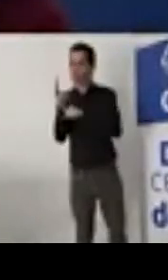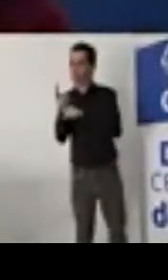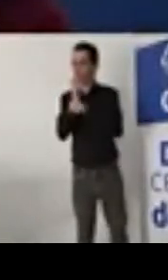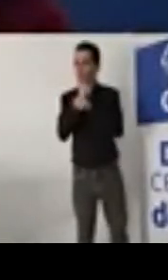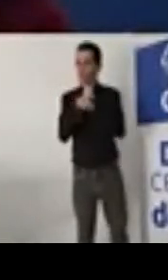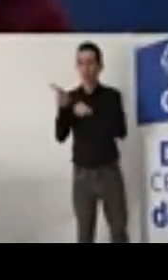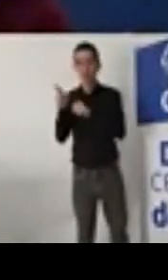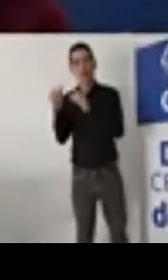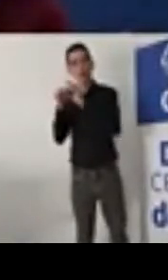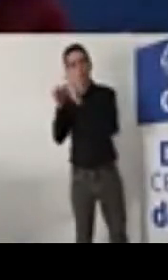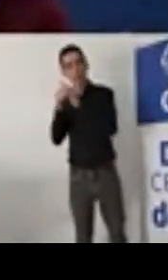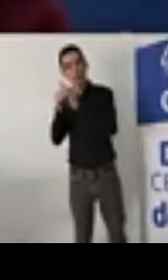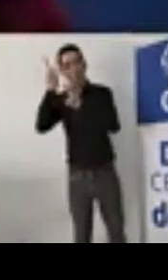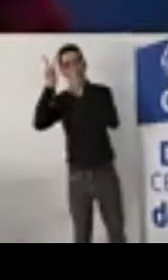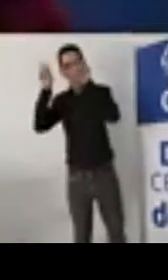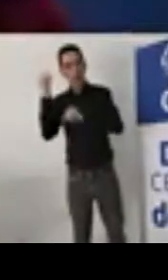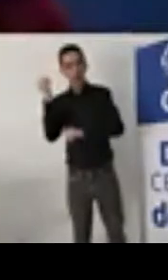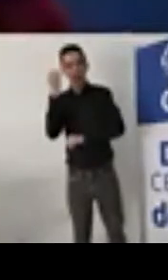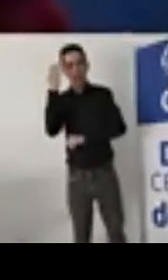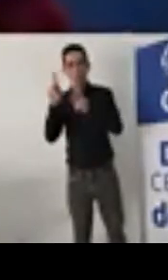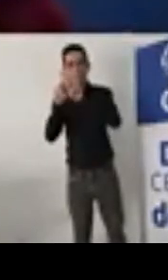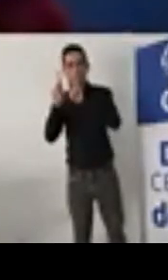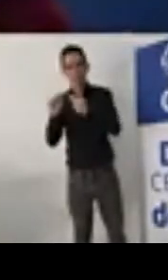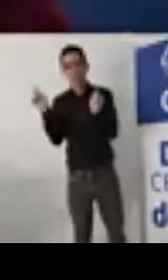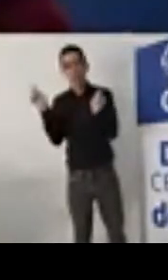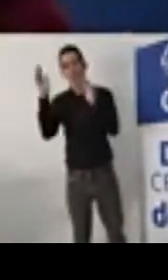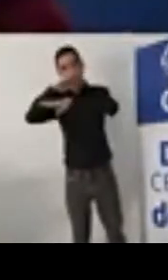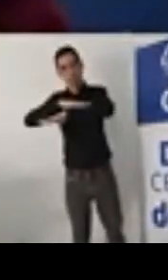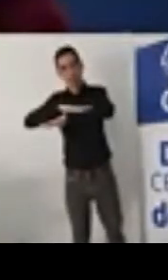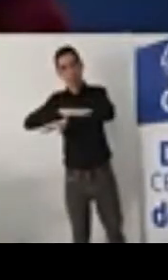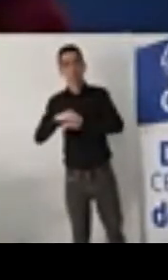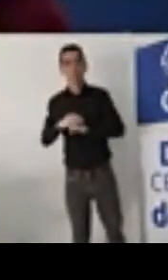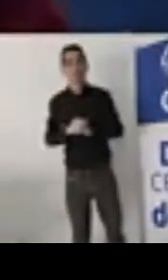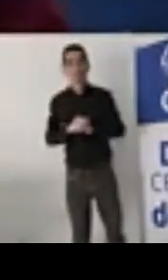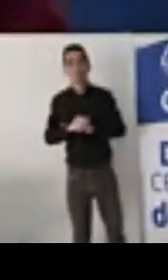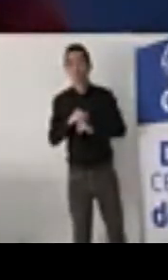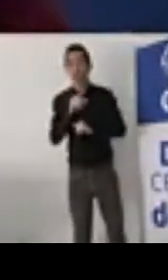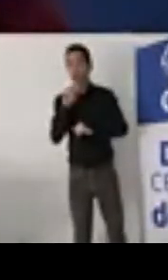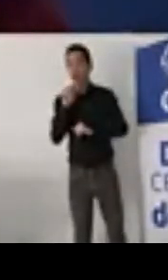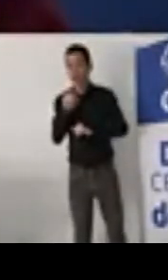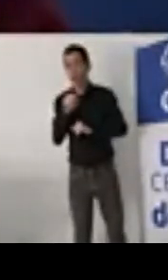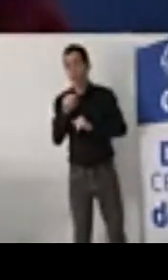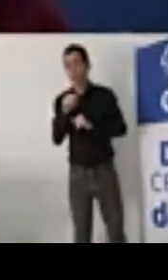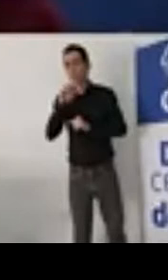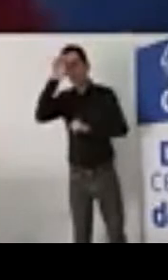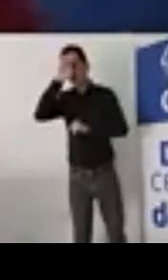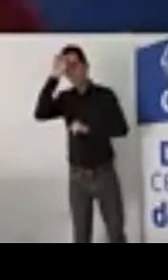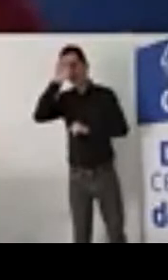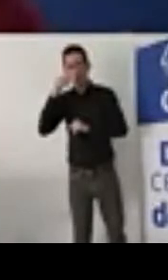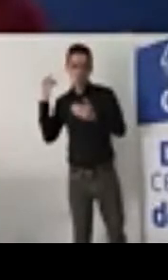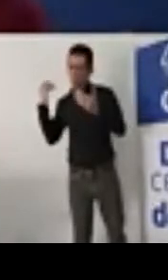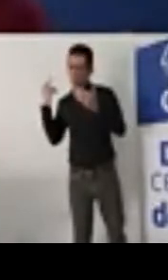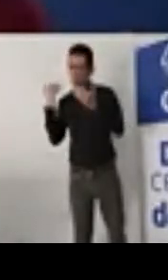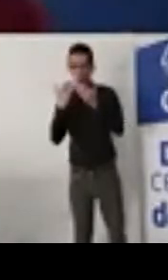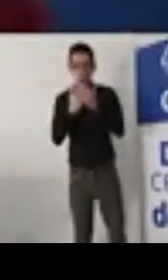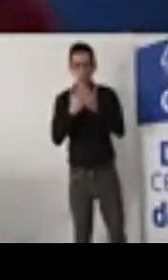reconciliación. Su experiencia como líder juvenil y social ha sido trabajar con más de 30 mil jóvenes en todo el territorio